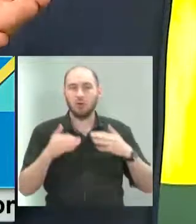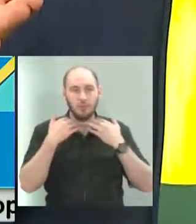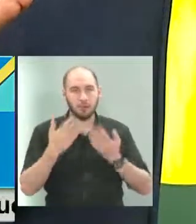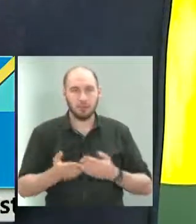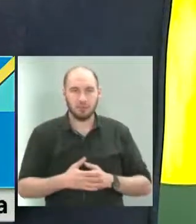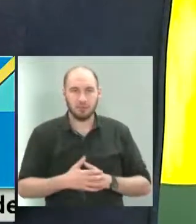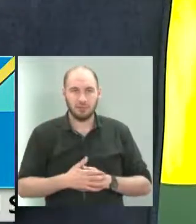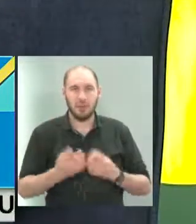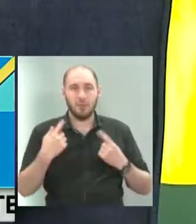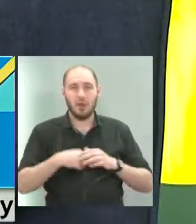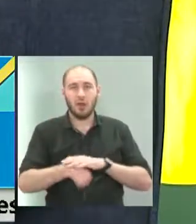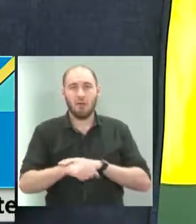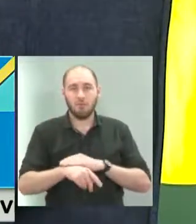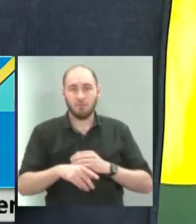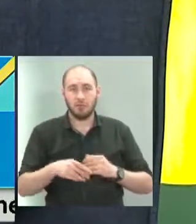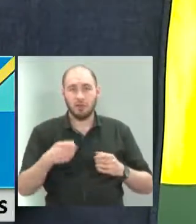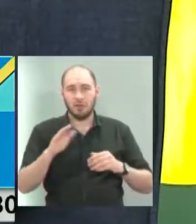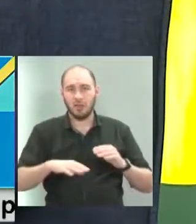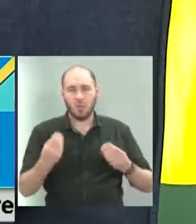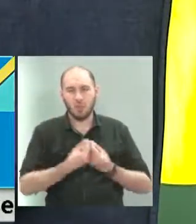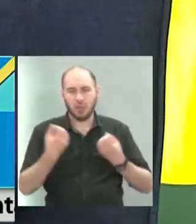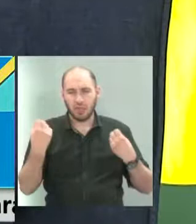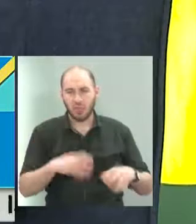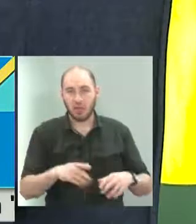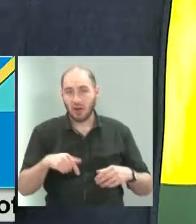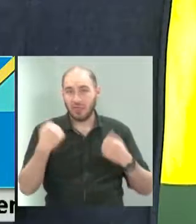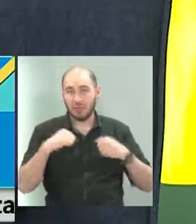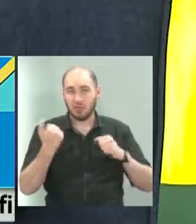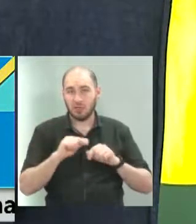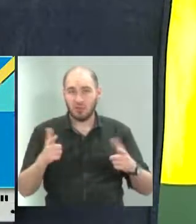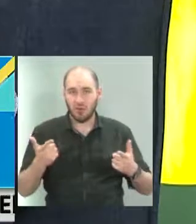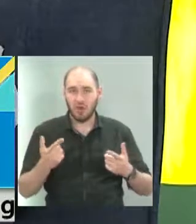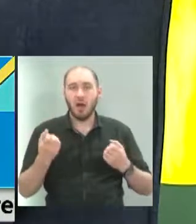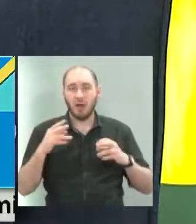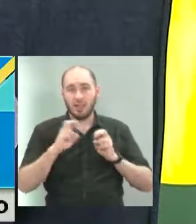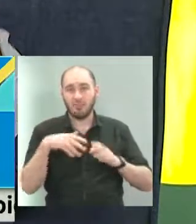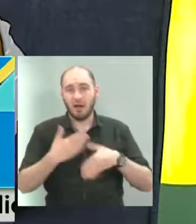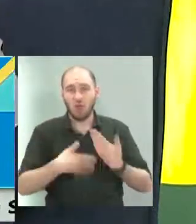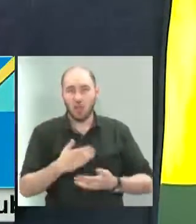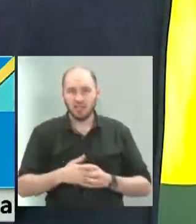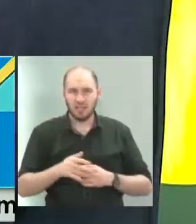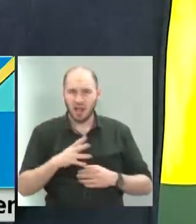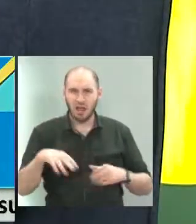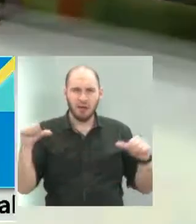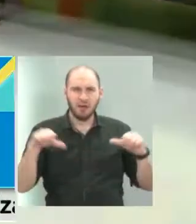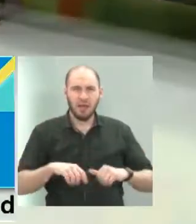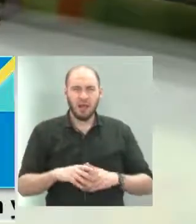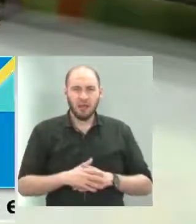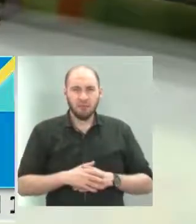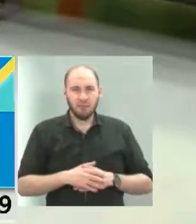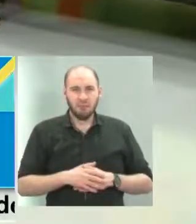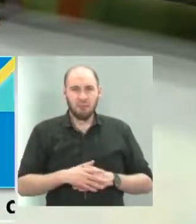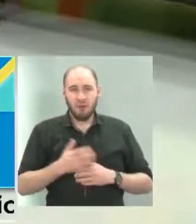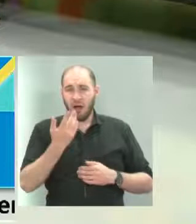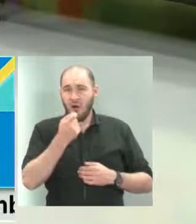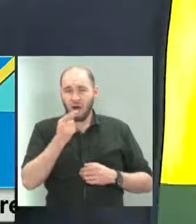cuál, pero el fútbol está perdiendo muchos chicos que hoy no están haciendo deporte por este tema de violencia, ese clima hostil, que no es